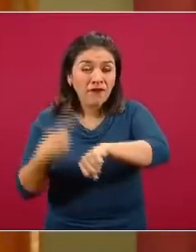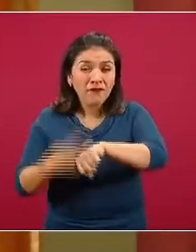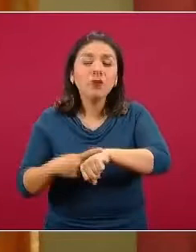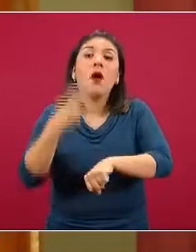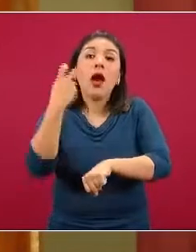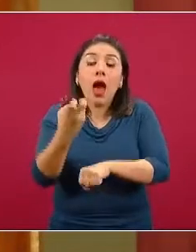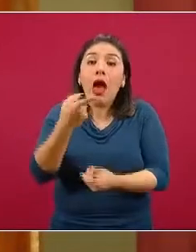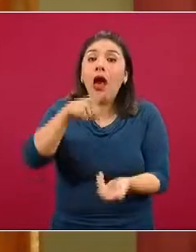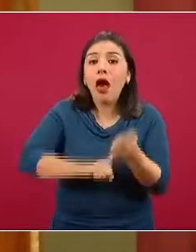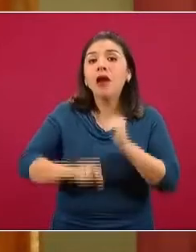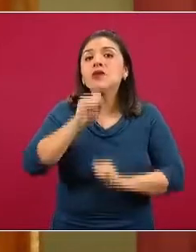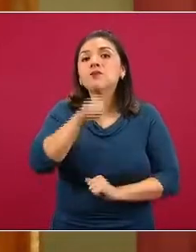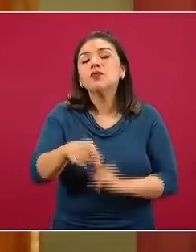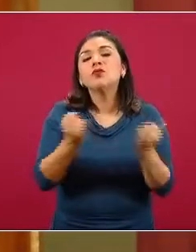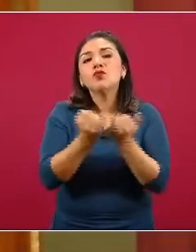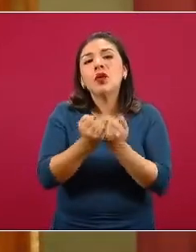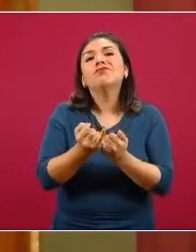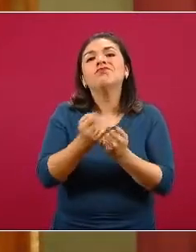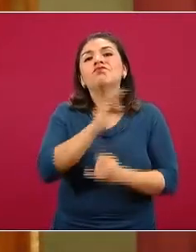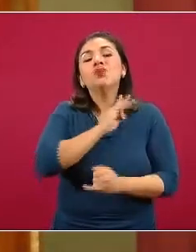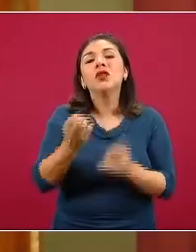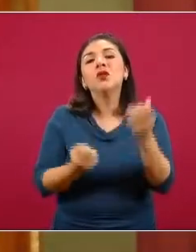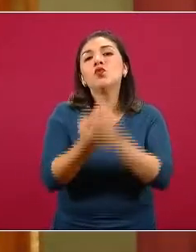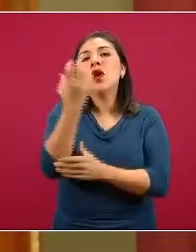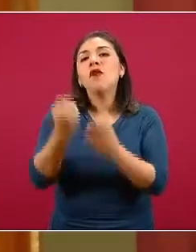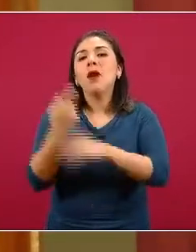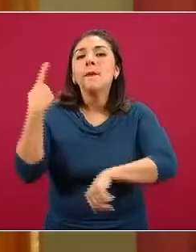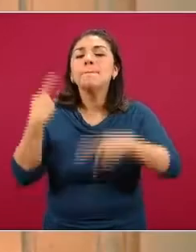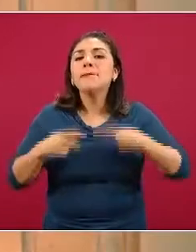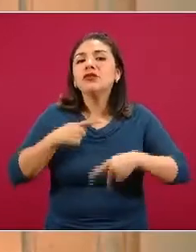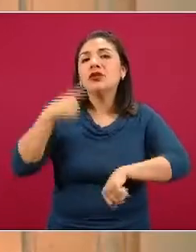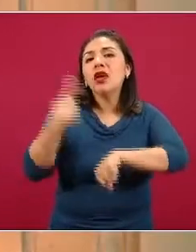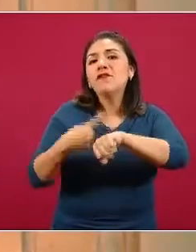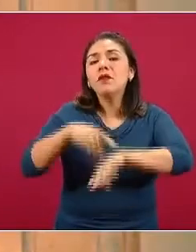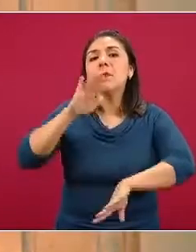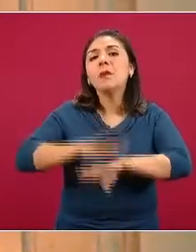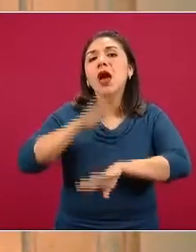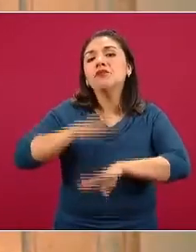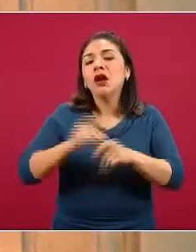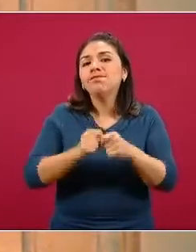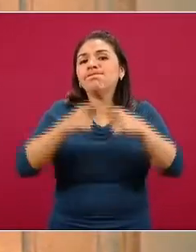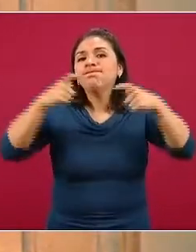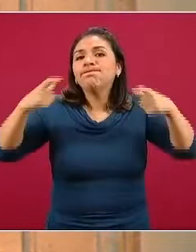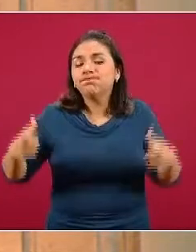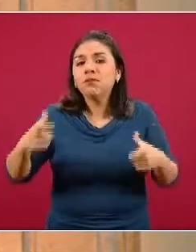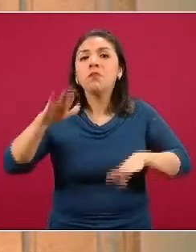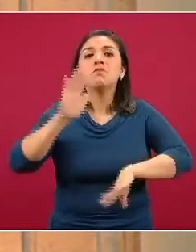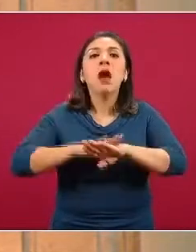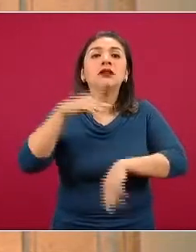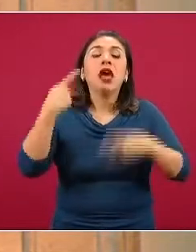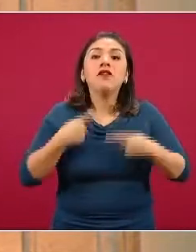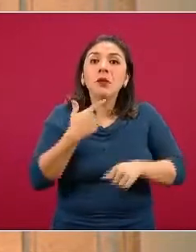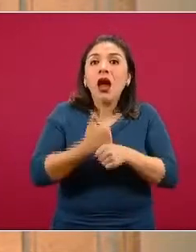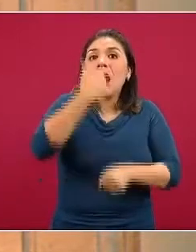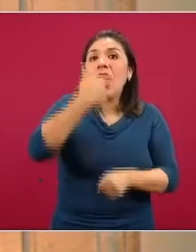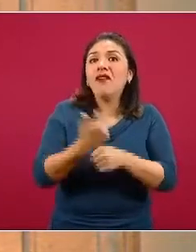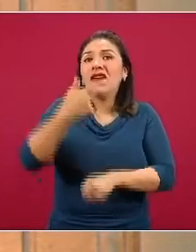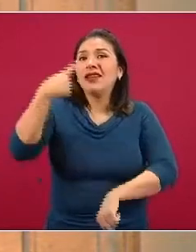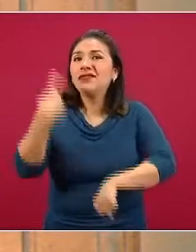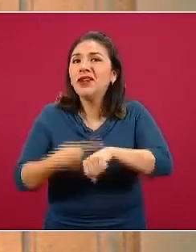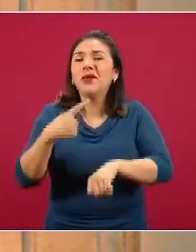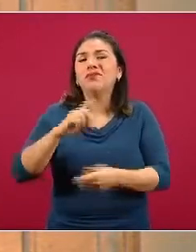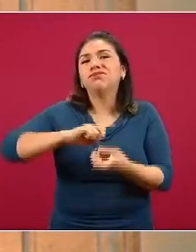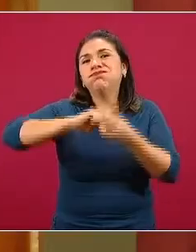cuales a su vez, como sabemos, nos darían casos nuevos de COVID-19, personas que enfermarían de manera grave dentro de estos